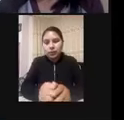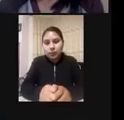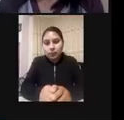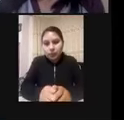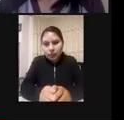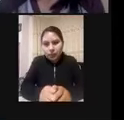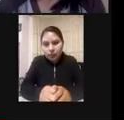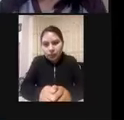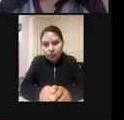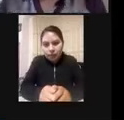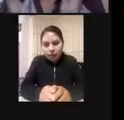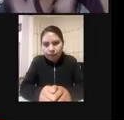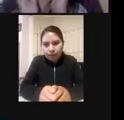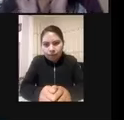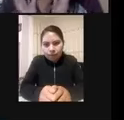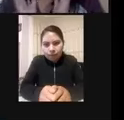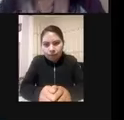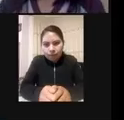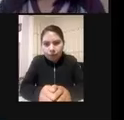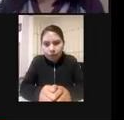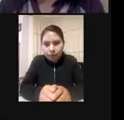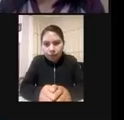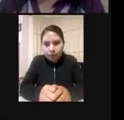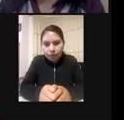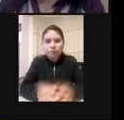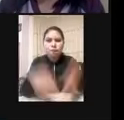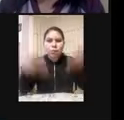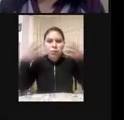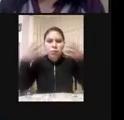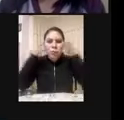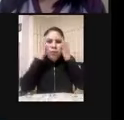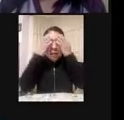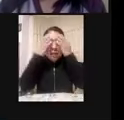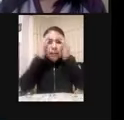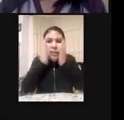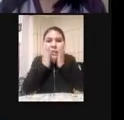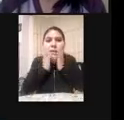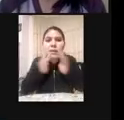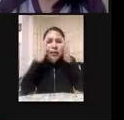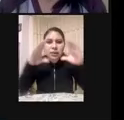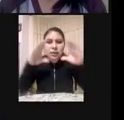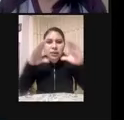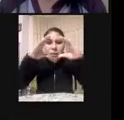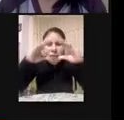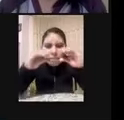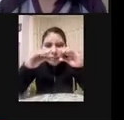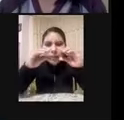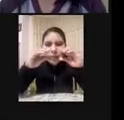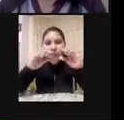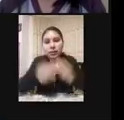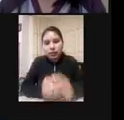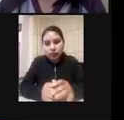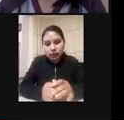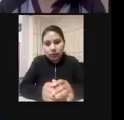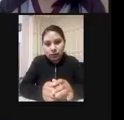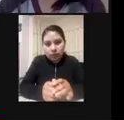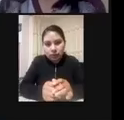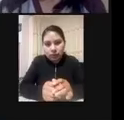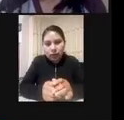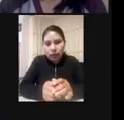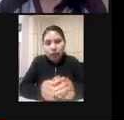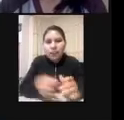maxilar, que nos referimos a una cavidad maxilar un poco más pequeña de lo normal. Esto hace que a veces la lengua,